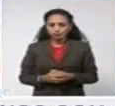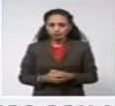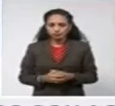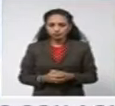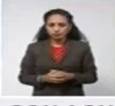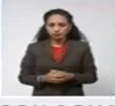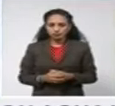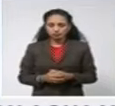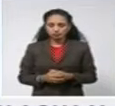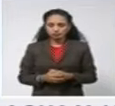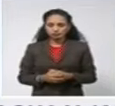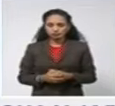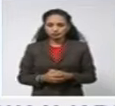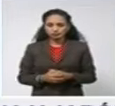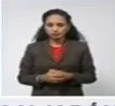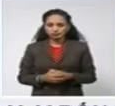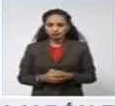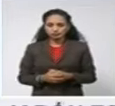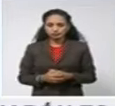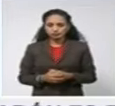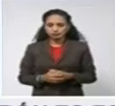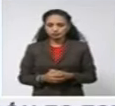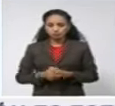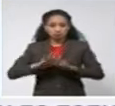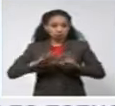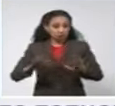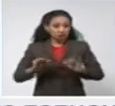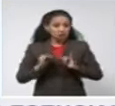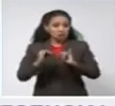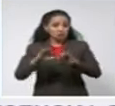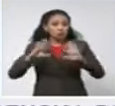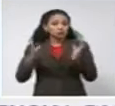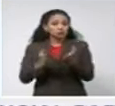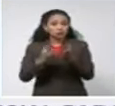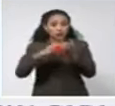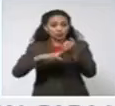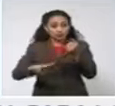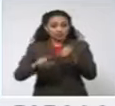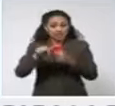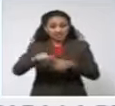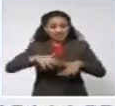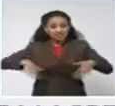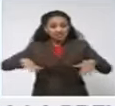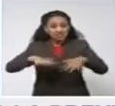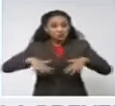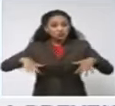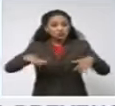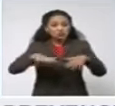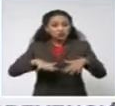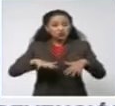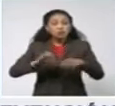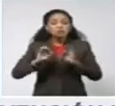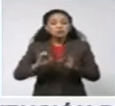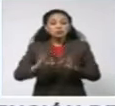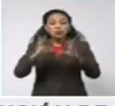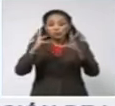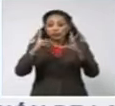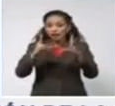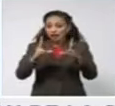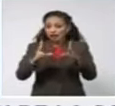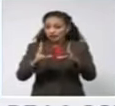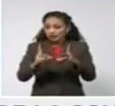la... los territorios, este comportamiento de la incidencia del número